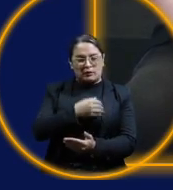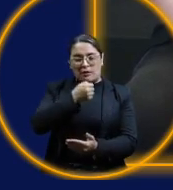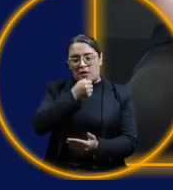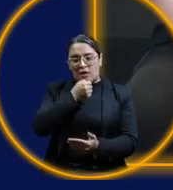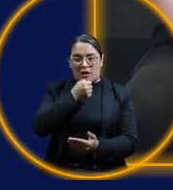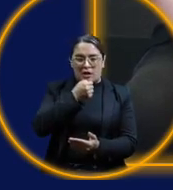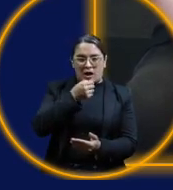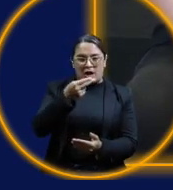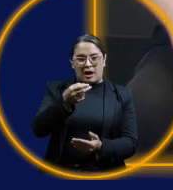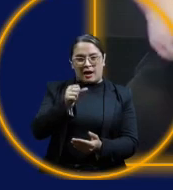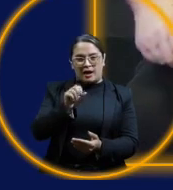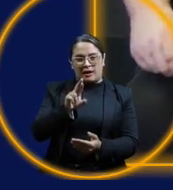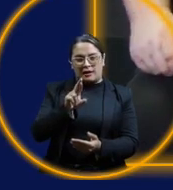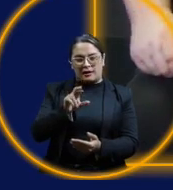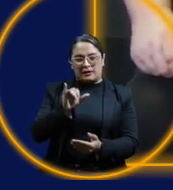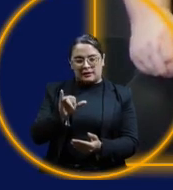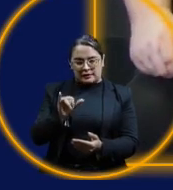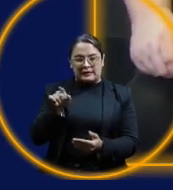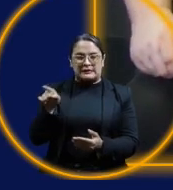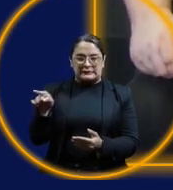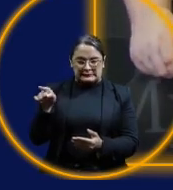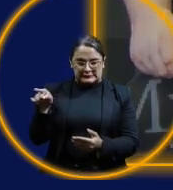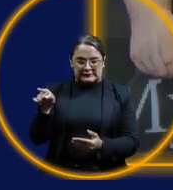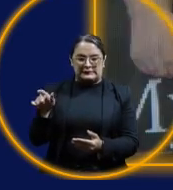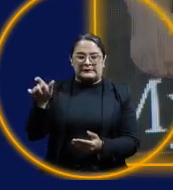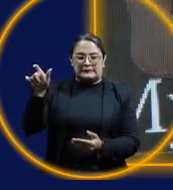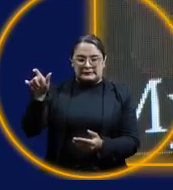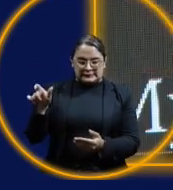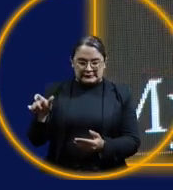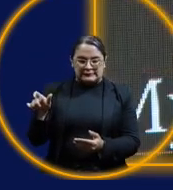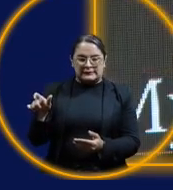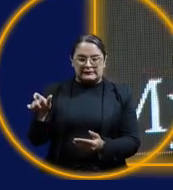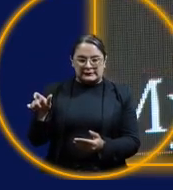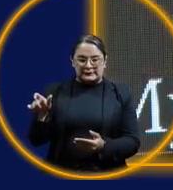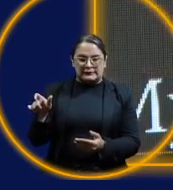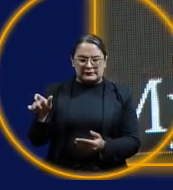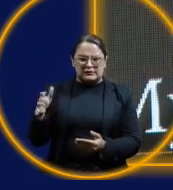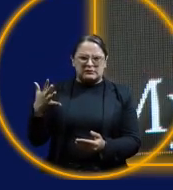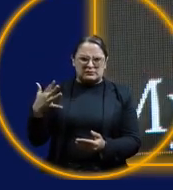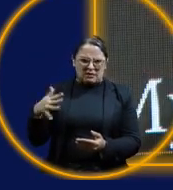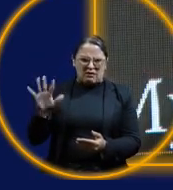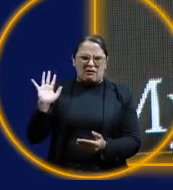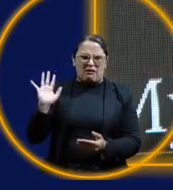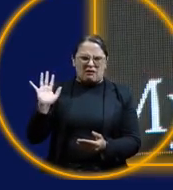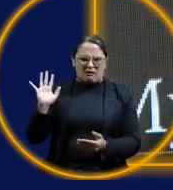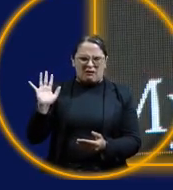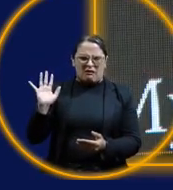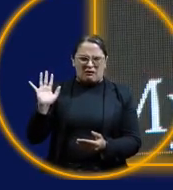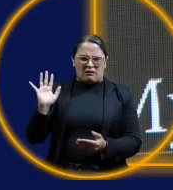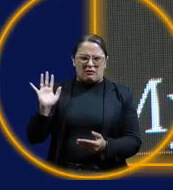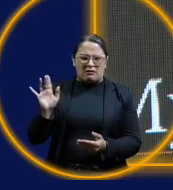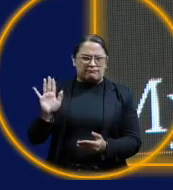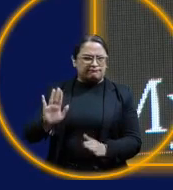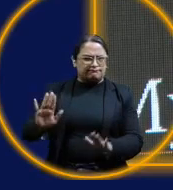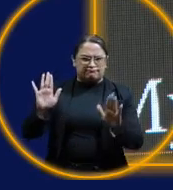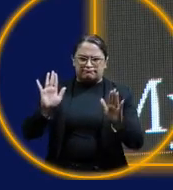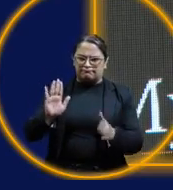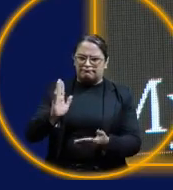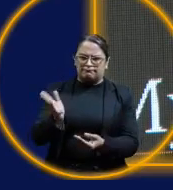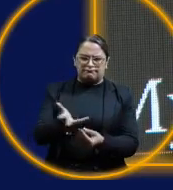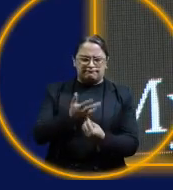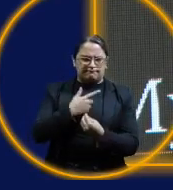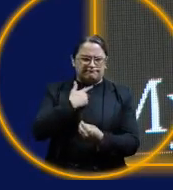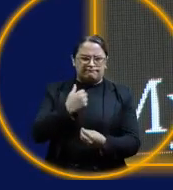Harry milson esa vibra de él es ya ha pasado y es uno de mis artistas